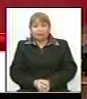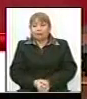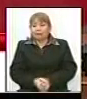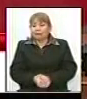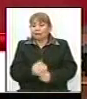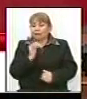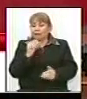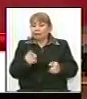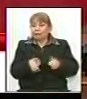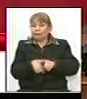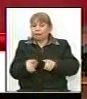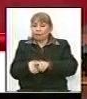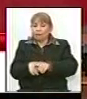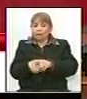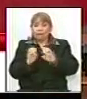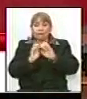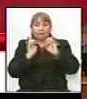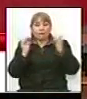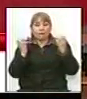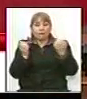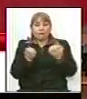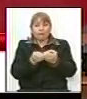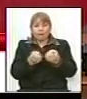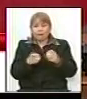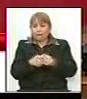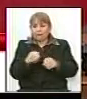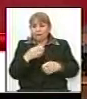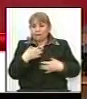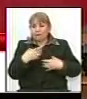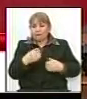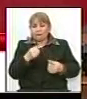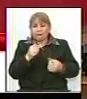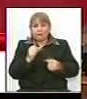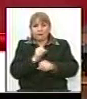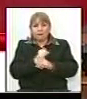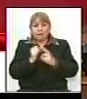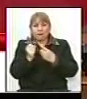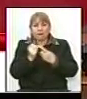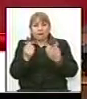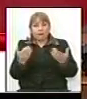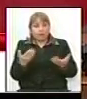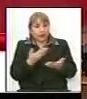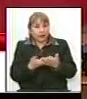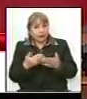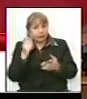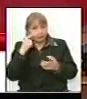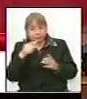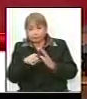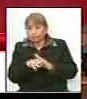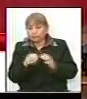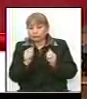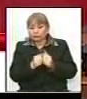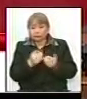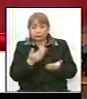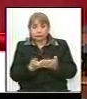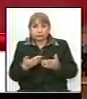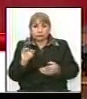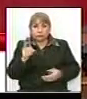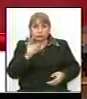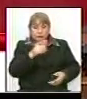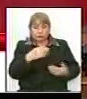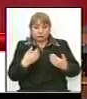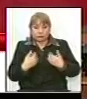y también al equipo técnico, tanto del MINSA y Exsalud, y también la sociedad científica, que también con la experticia que ustedes